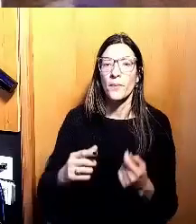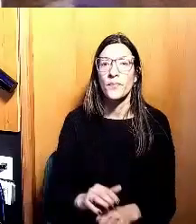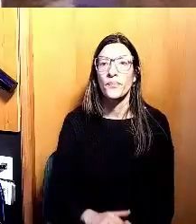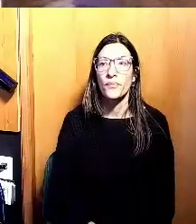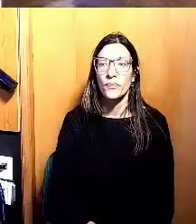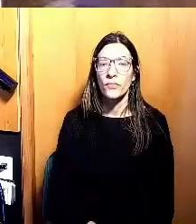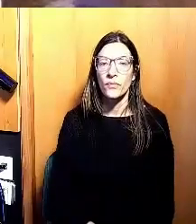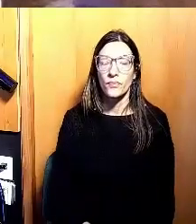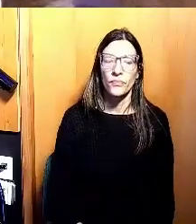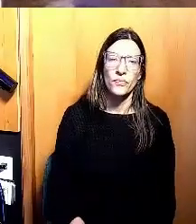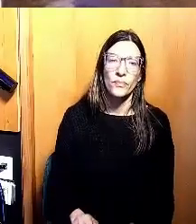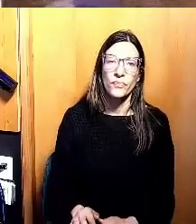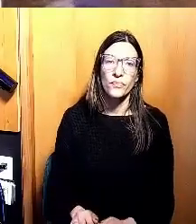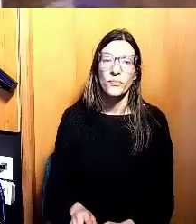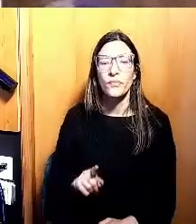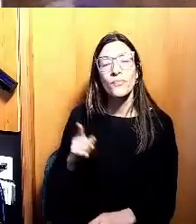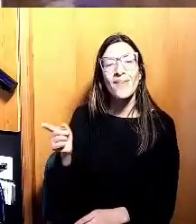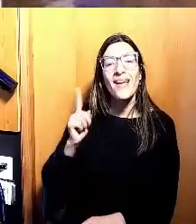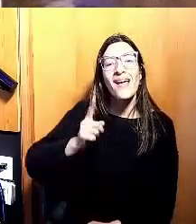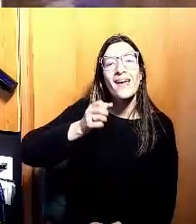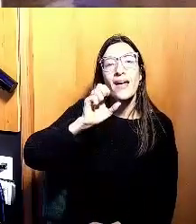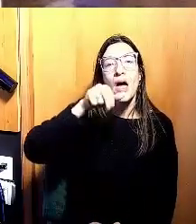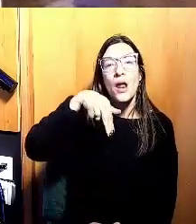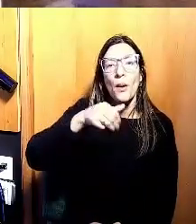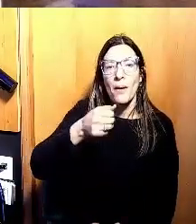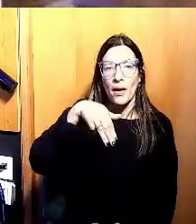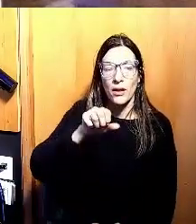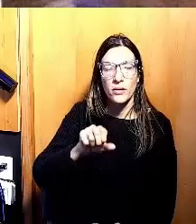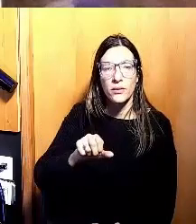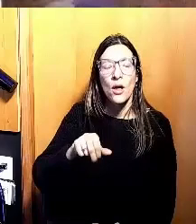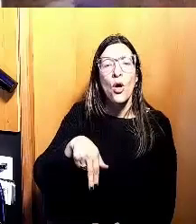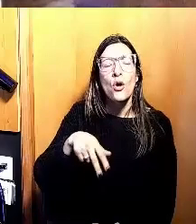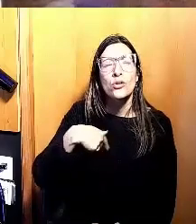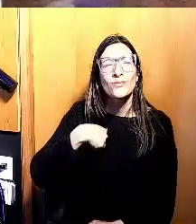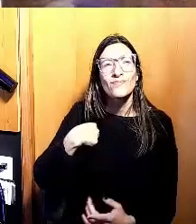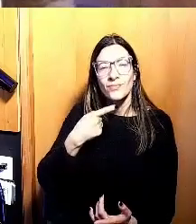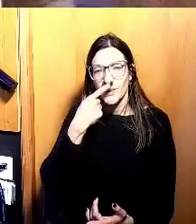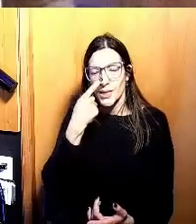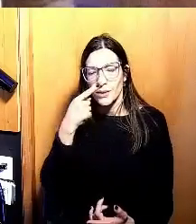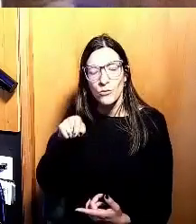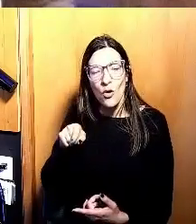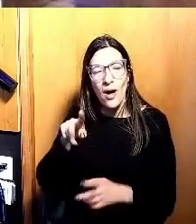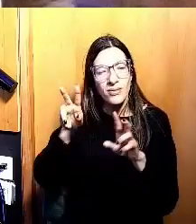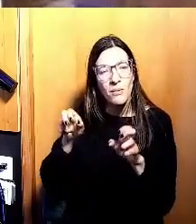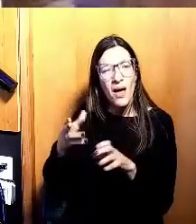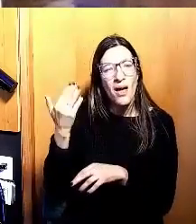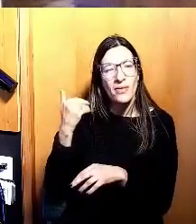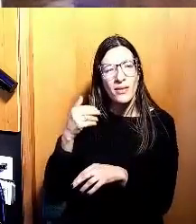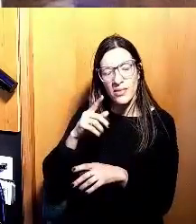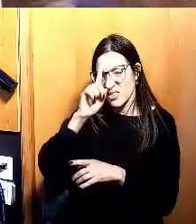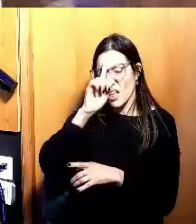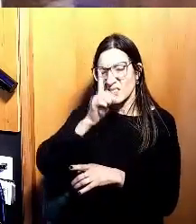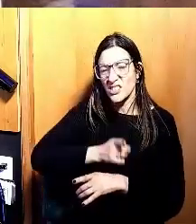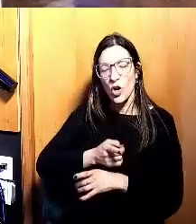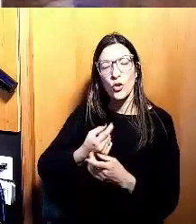uno. Germán, me interesa particularmente el tema que hoy de hecho Damián estuvo adelantando de la toma de decisiones basada